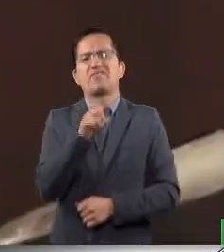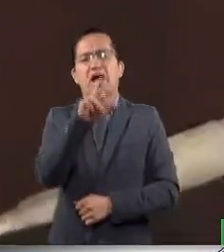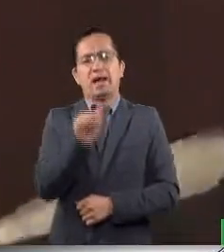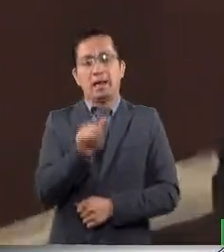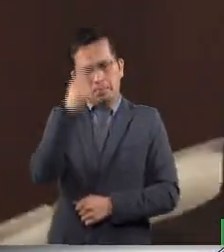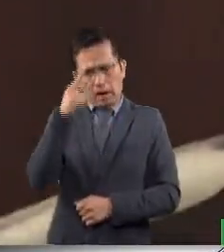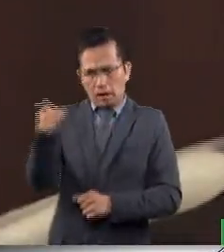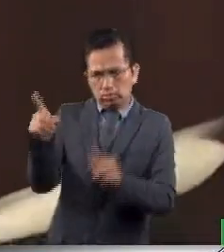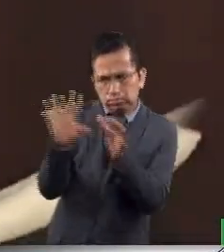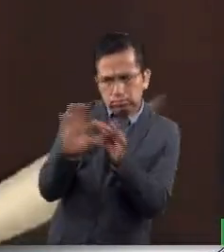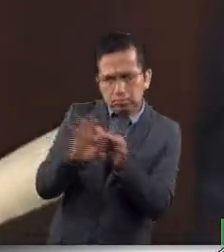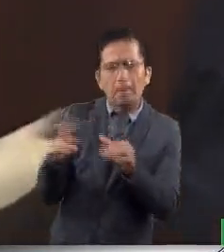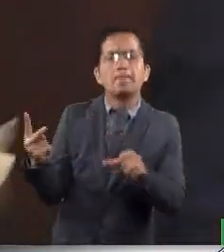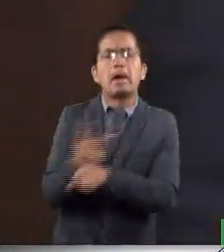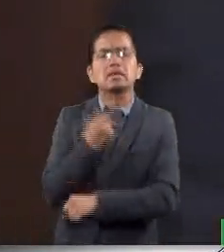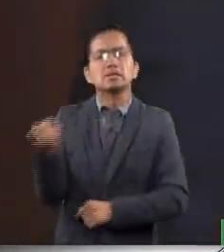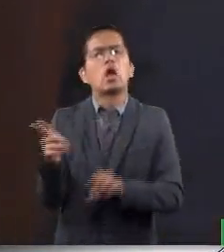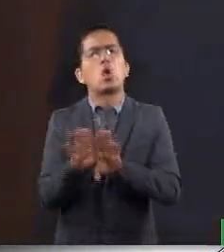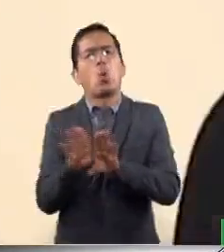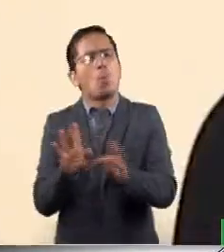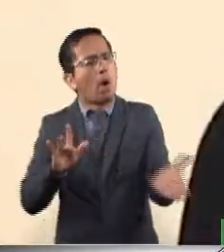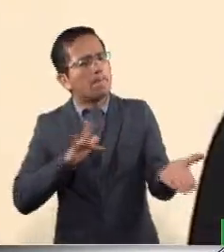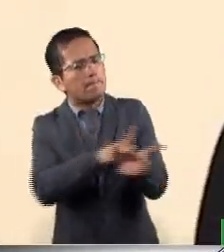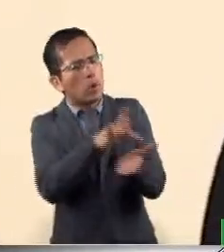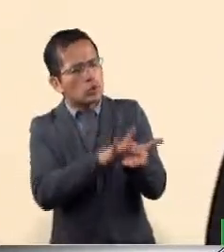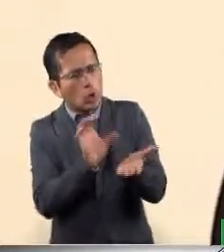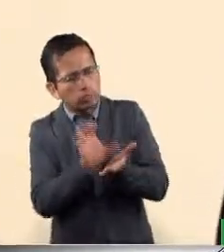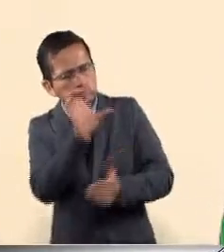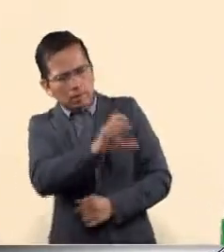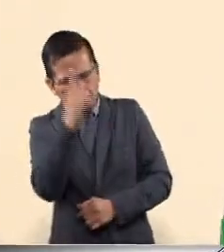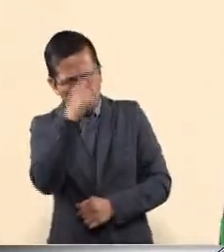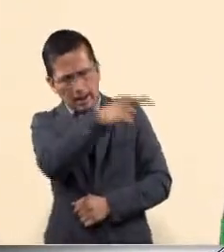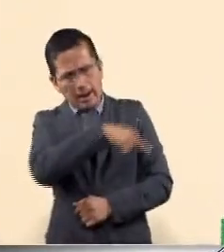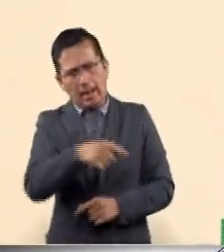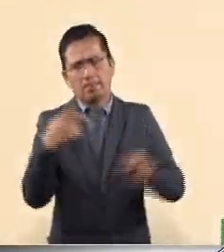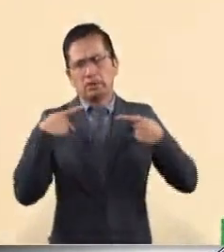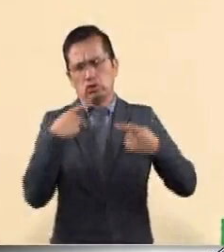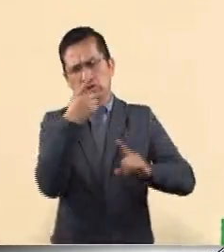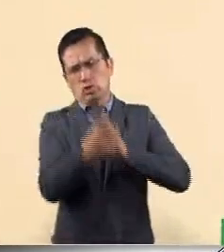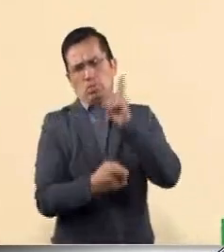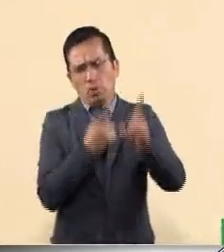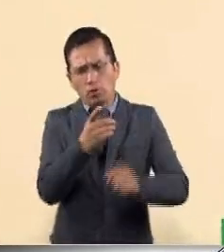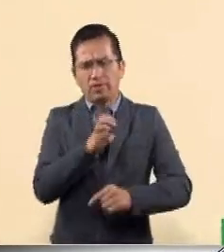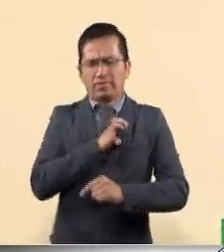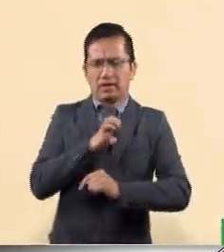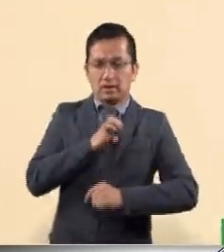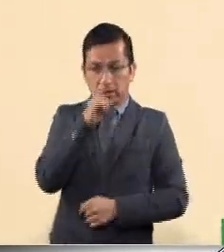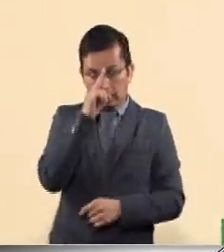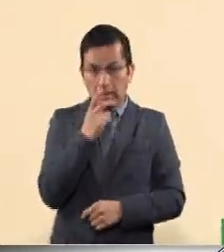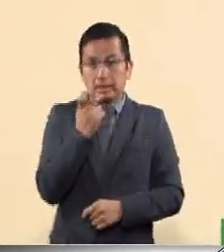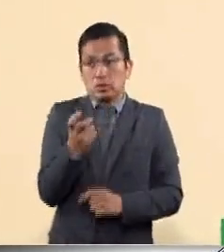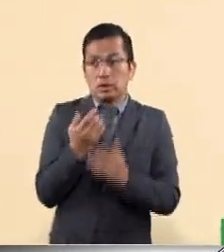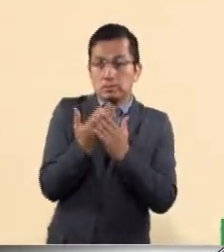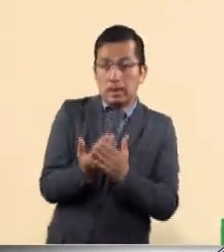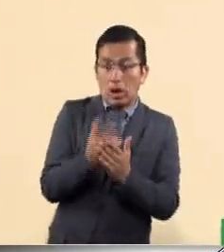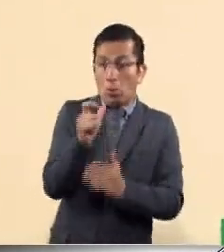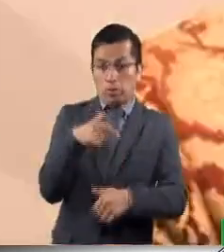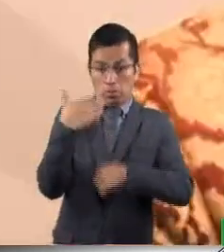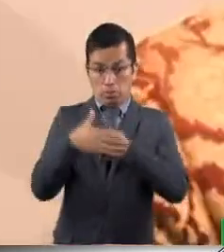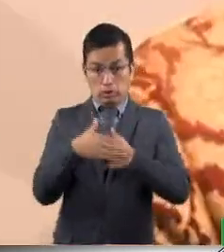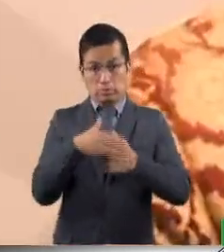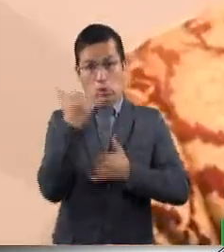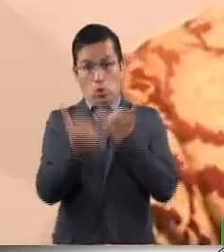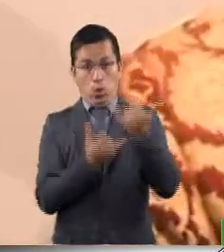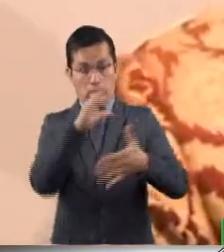los atletas y sus entrenadores. Explicó que esta podría ser una vez concluida la participación de México en los Juegos Centroamericanos